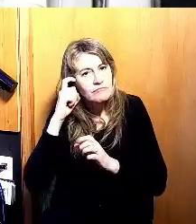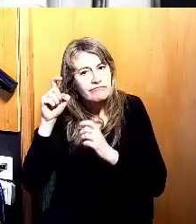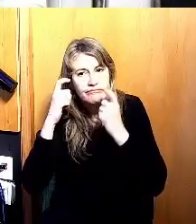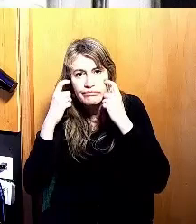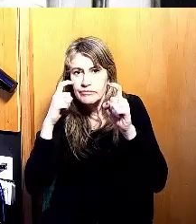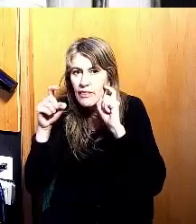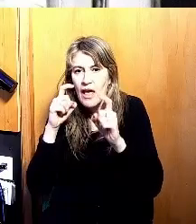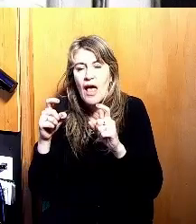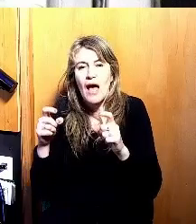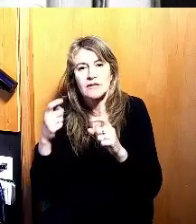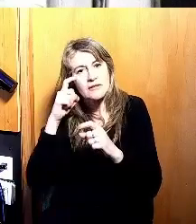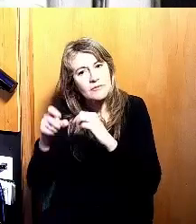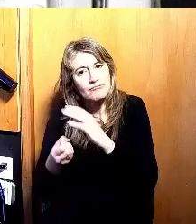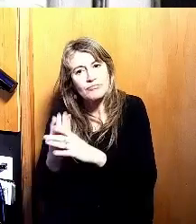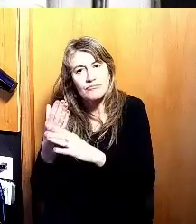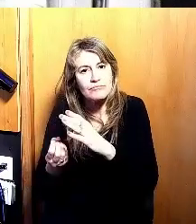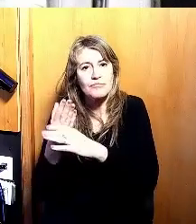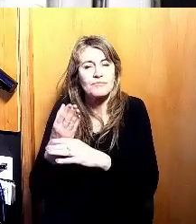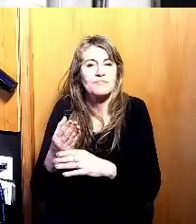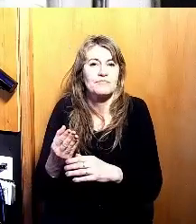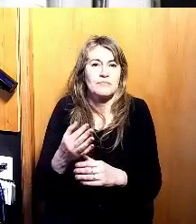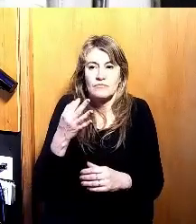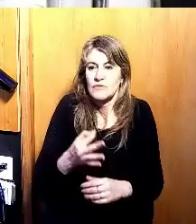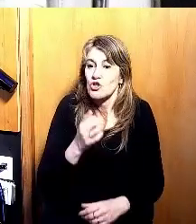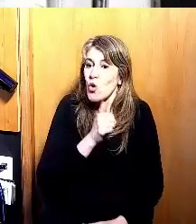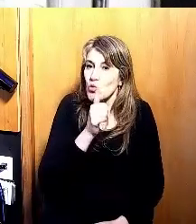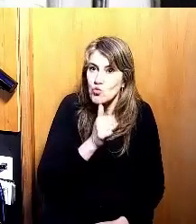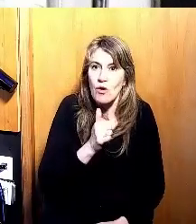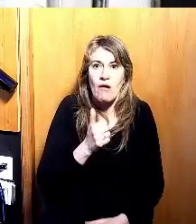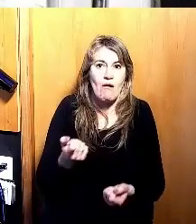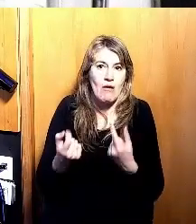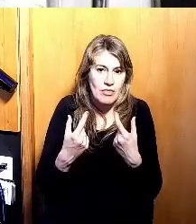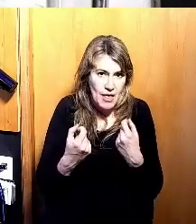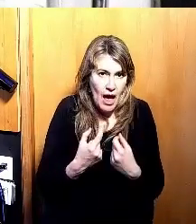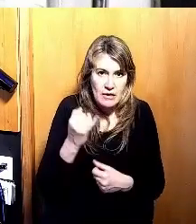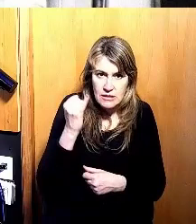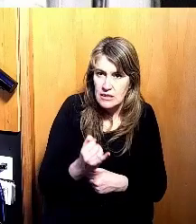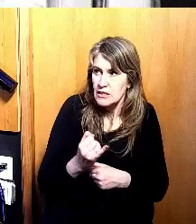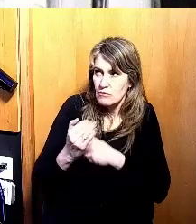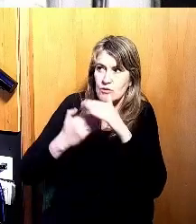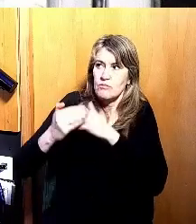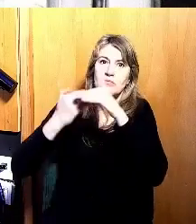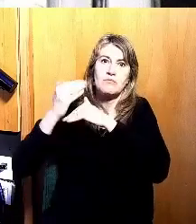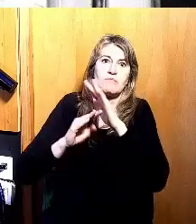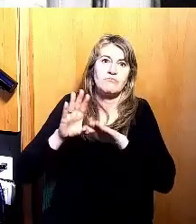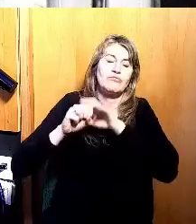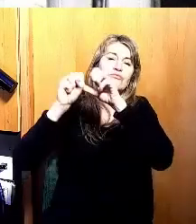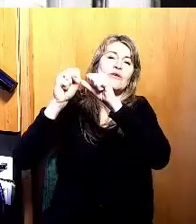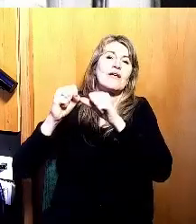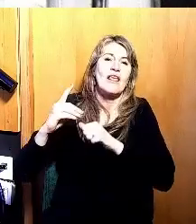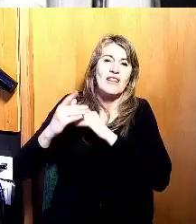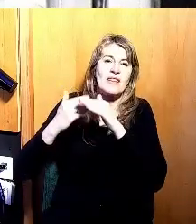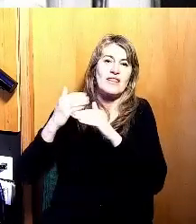tienen soluciones increíbles y que esas soluciones van a escalar muchísimo enseguida. Entonces hay un trabajo de desarrollo